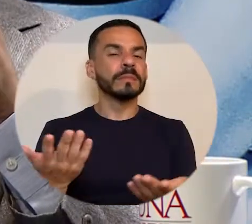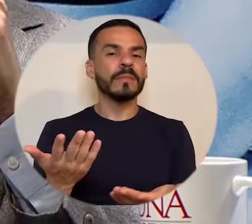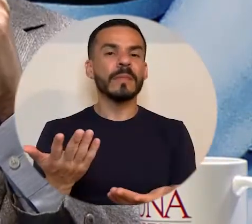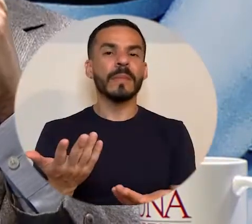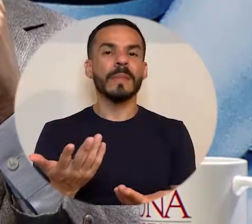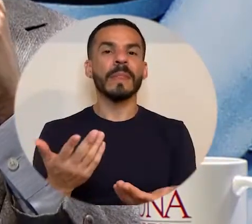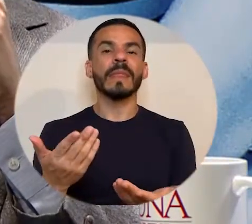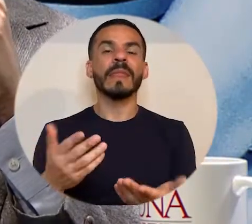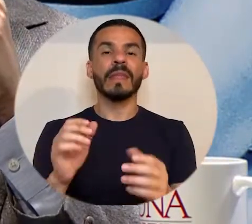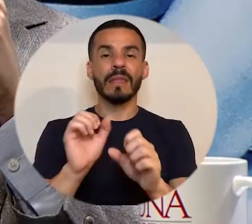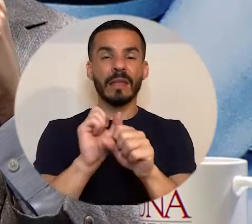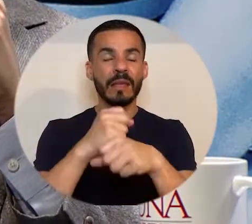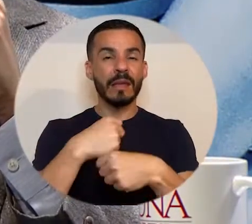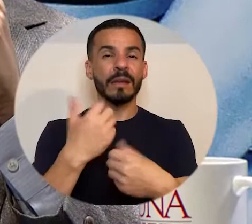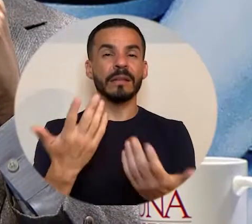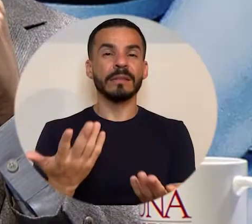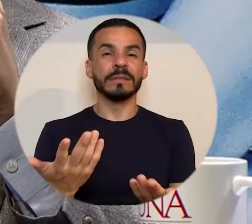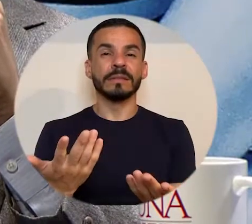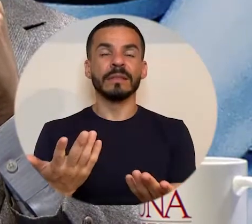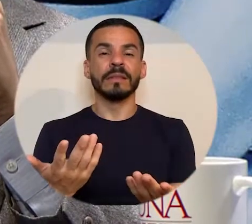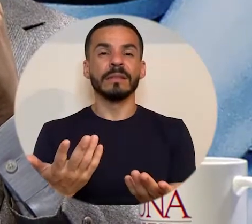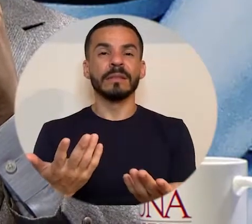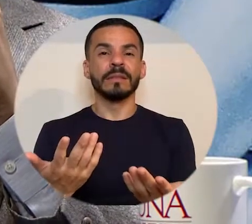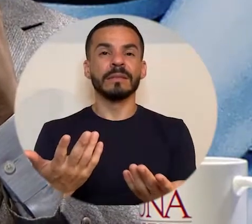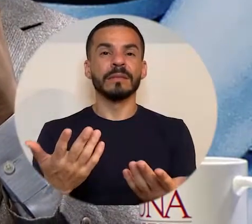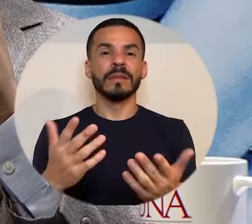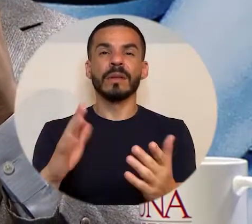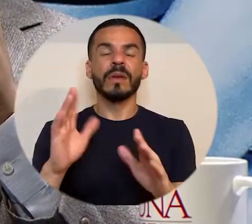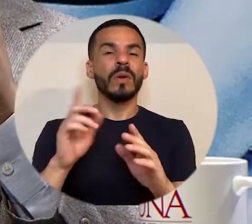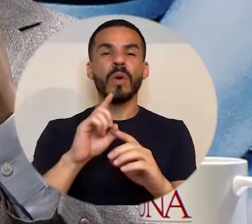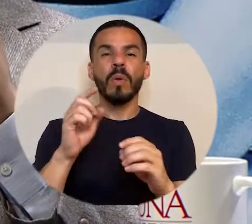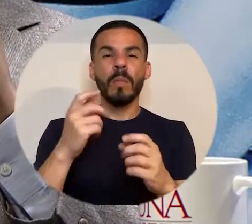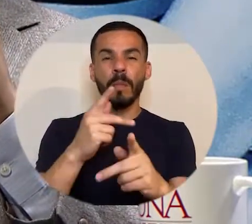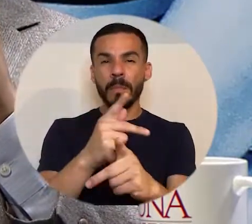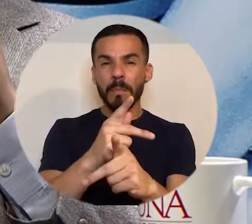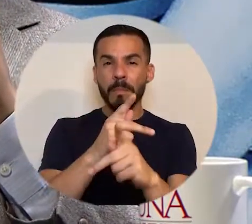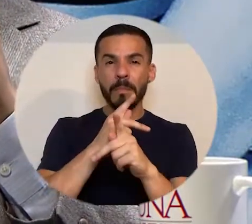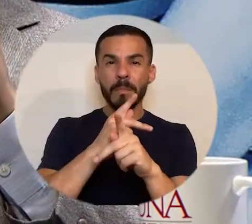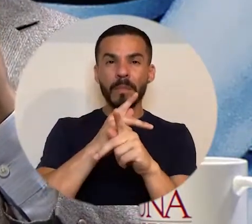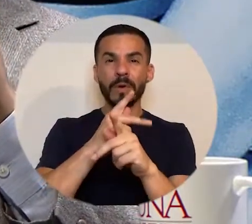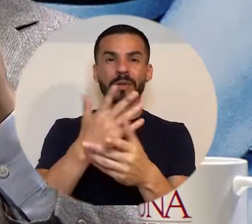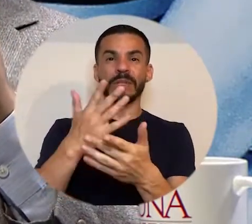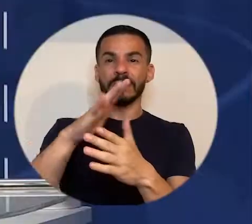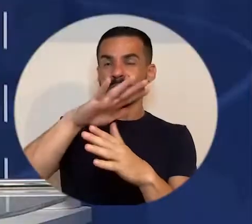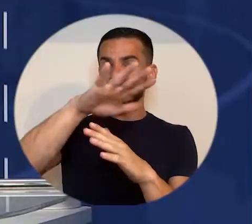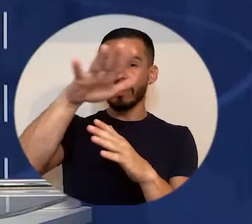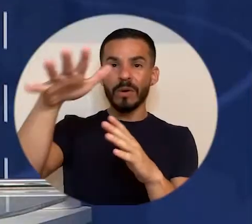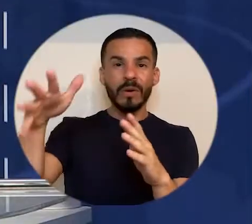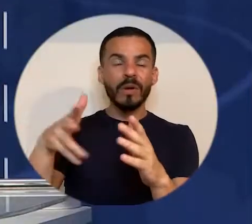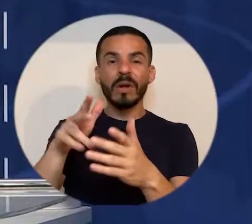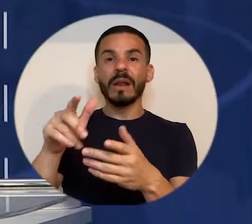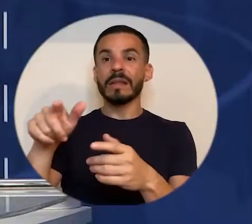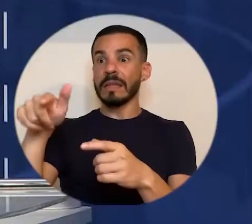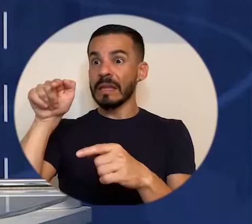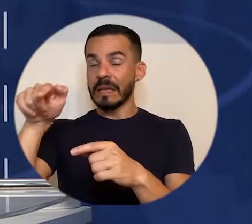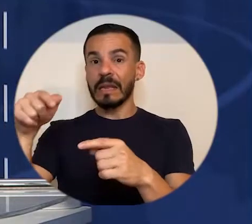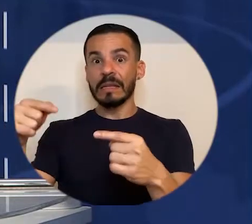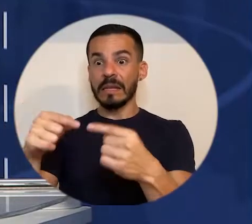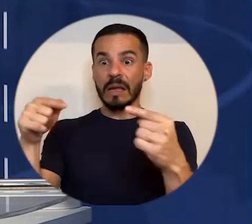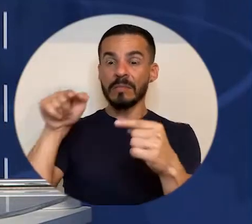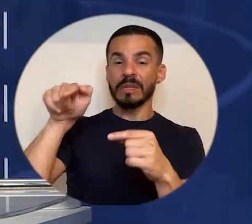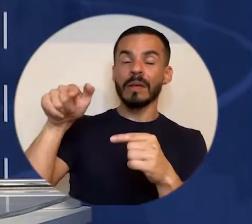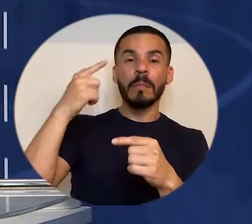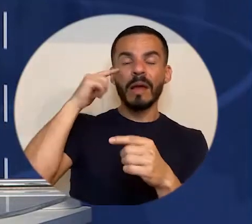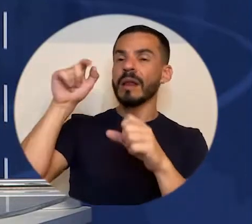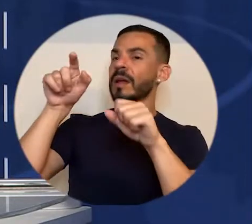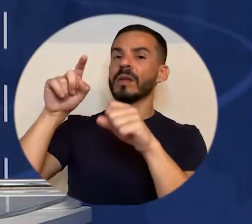fundamentalmente en ir creando un escudo alrededor de la amenaza, de